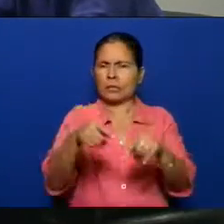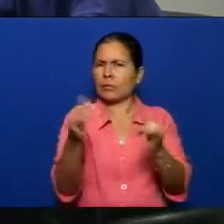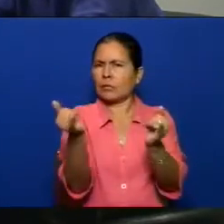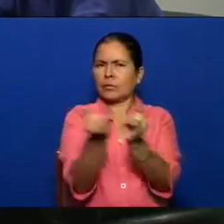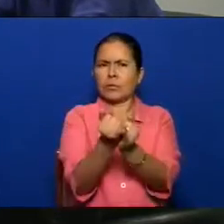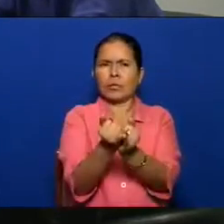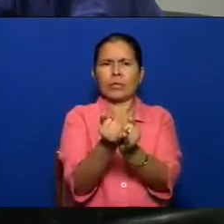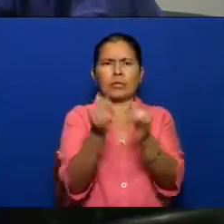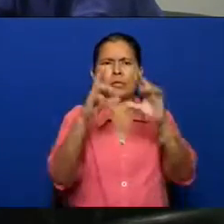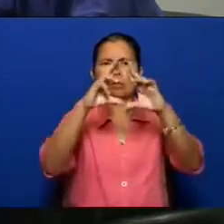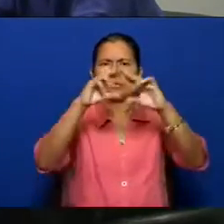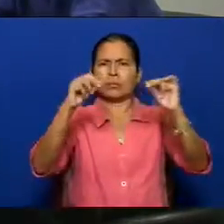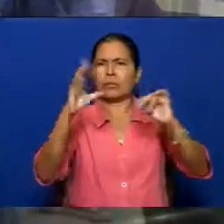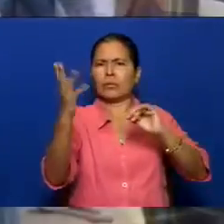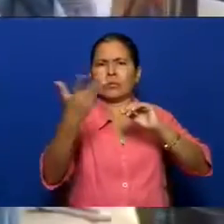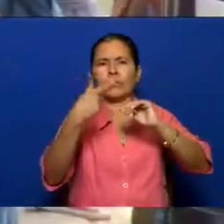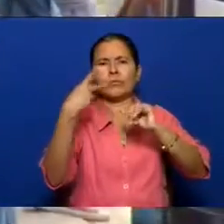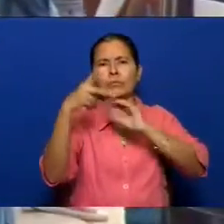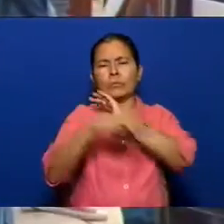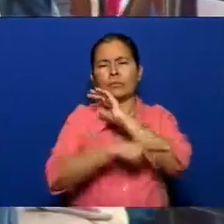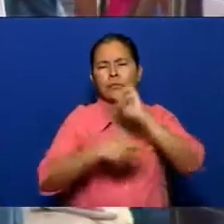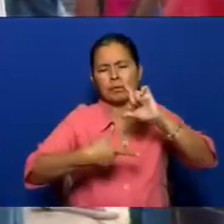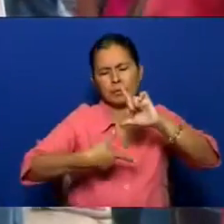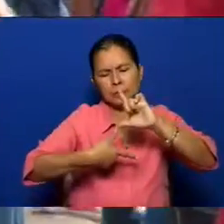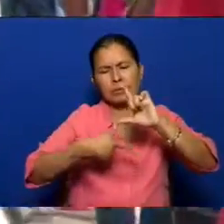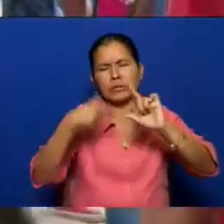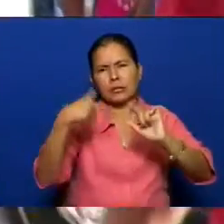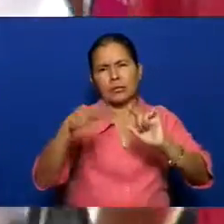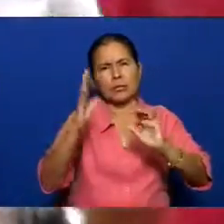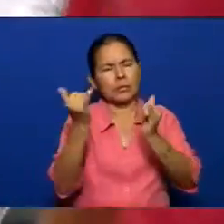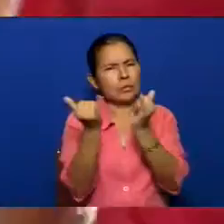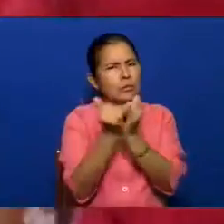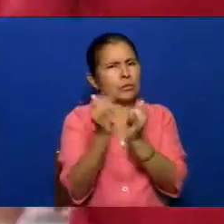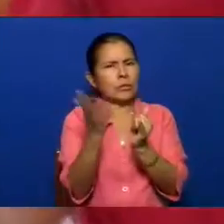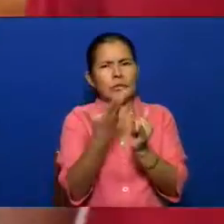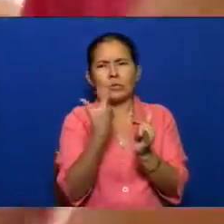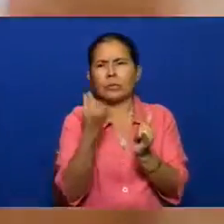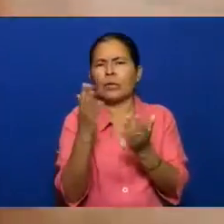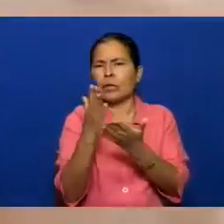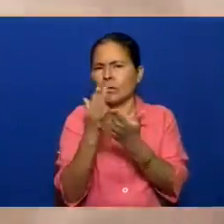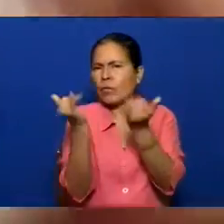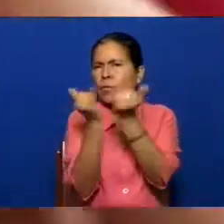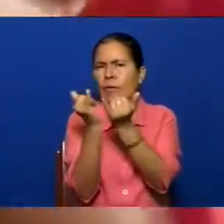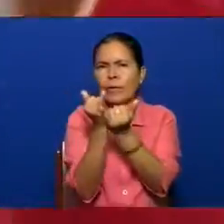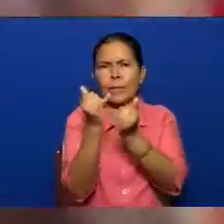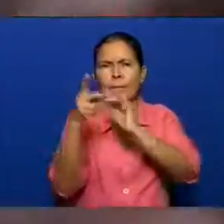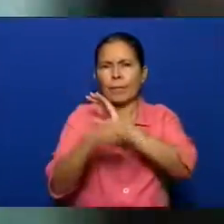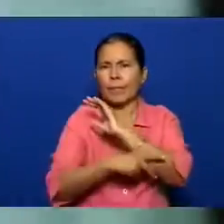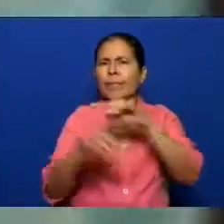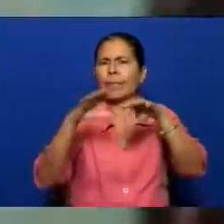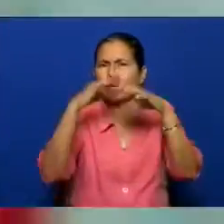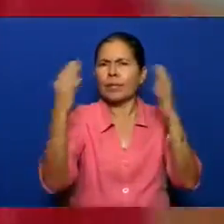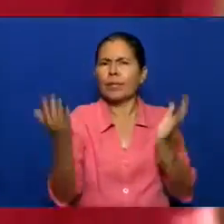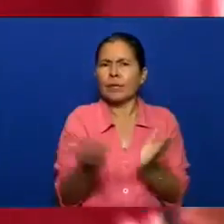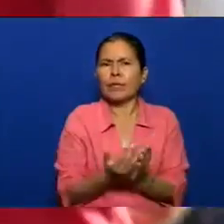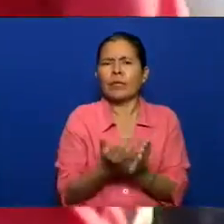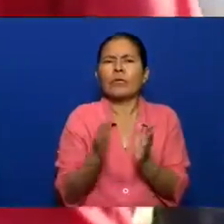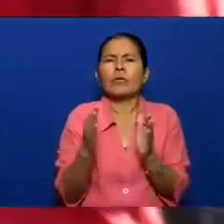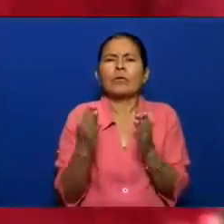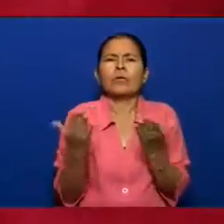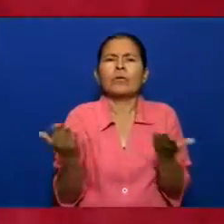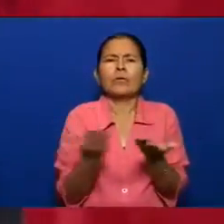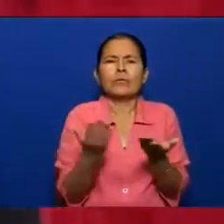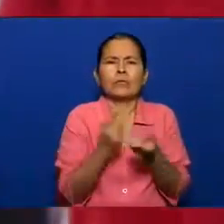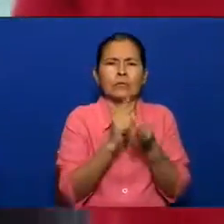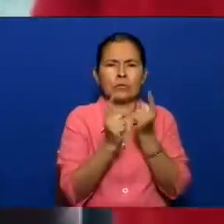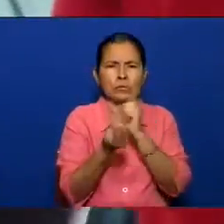en todos los países de Latinoamérica y me atrevería a decir en muchísimos países en el mundo. Es cómo logramos